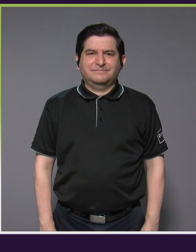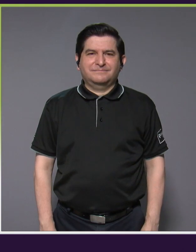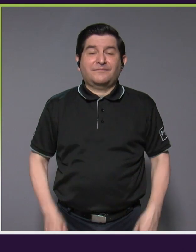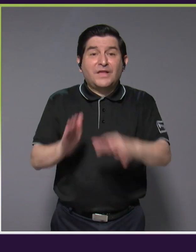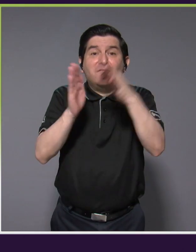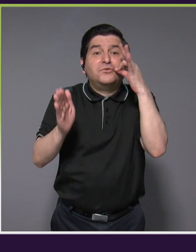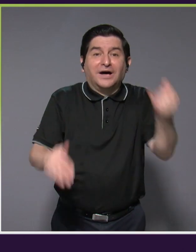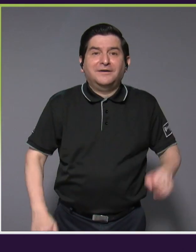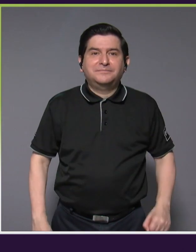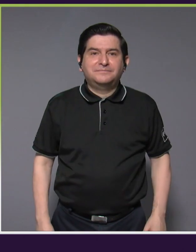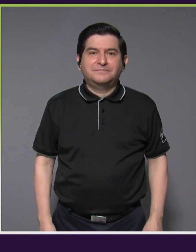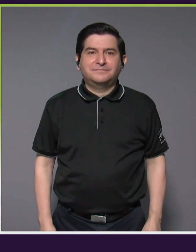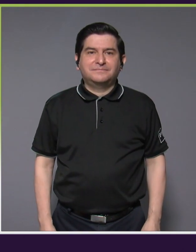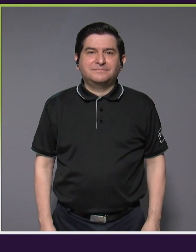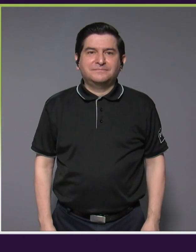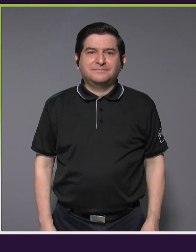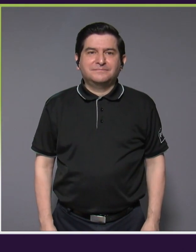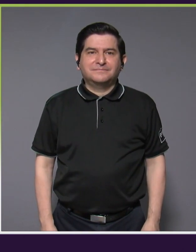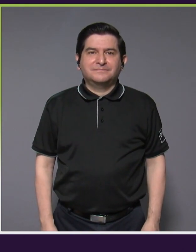¡Fruta, fruta!